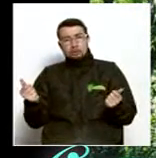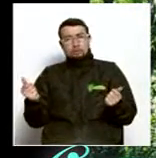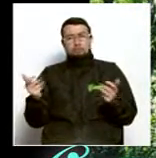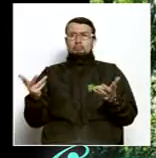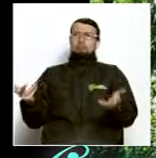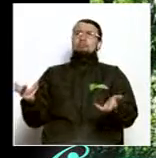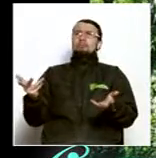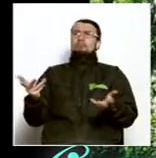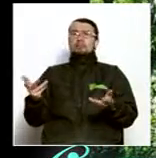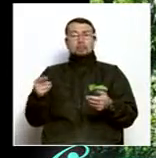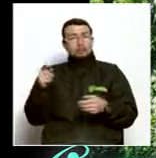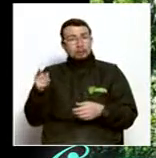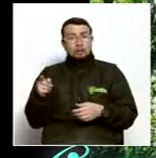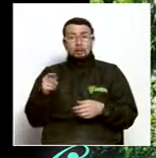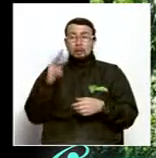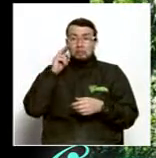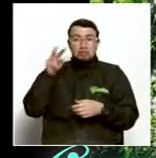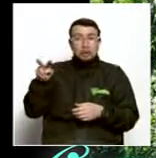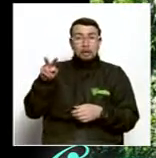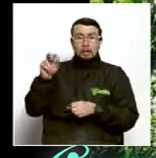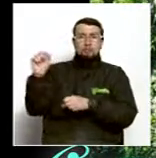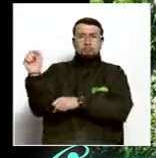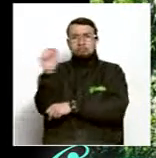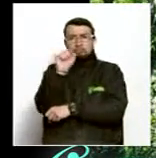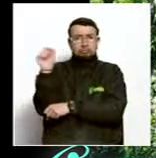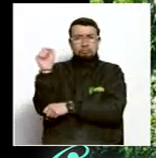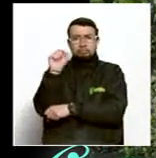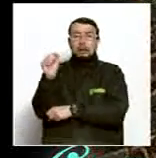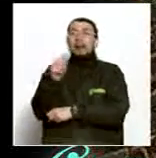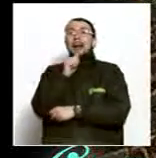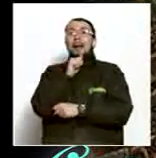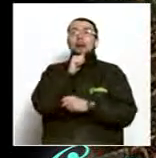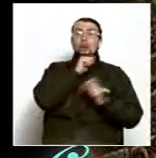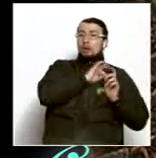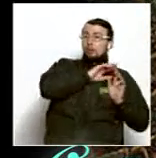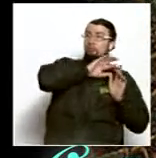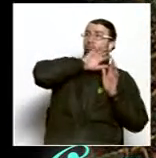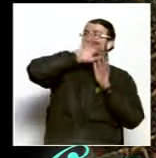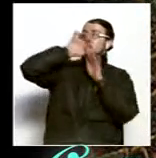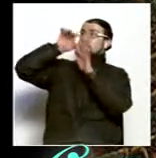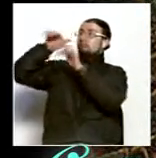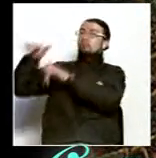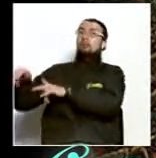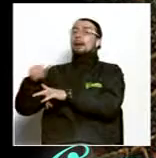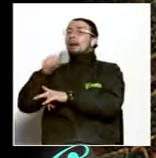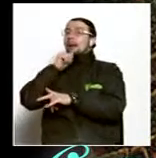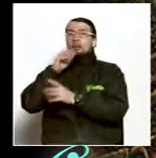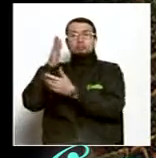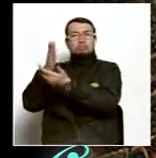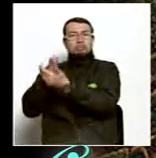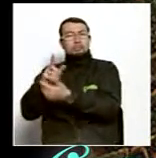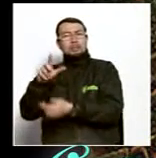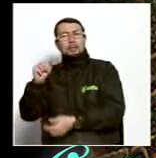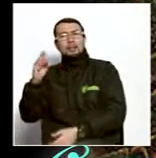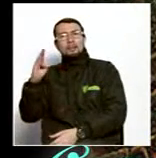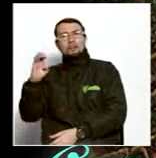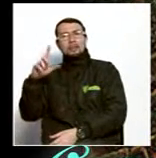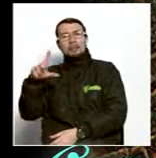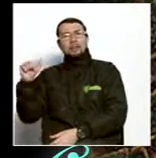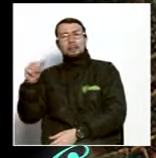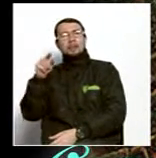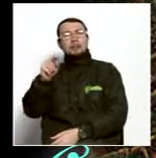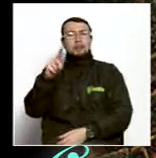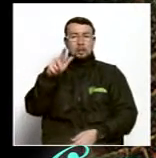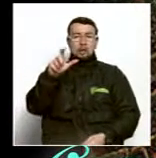y lógico tener que ver camionetas llevando agua hacia la montaña a veredas como La Bella, La Florida,